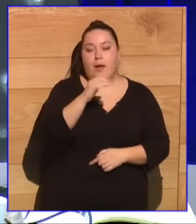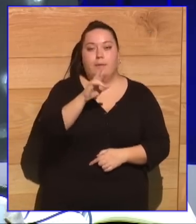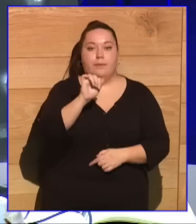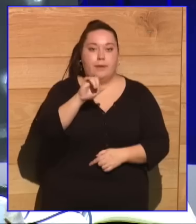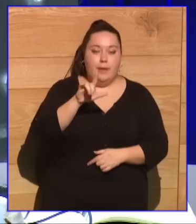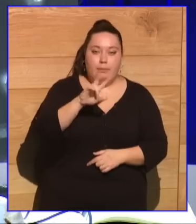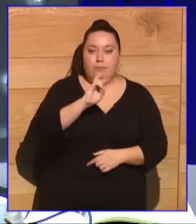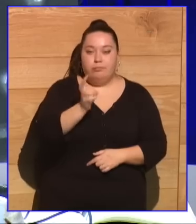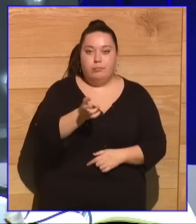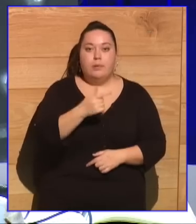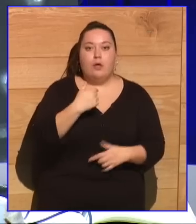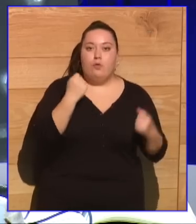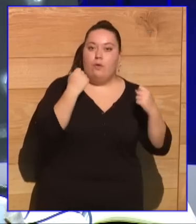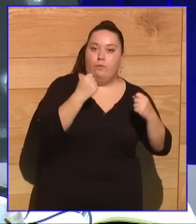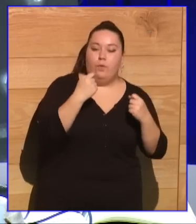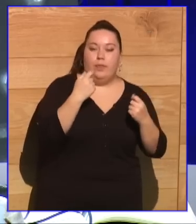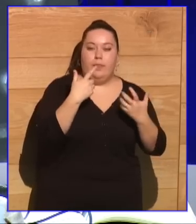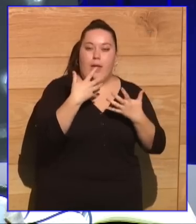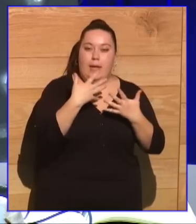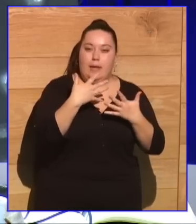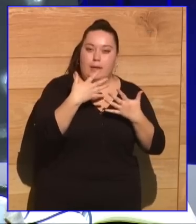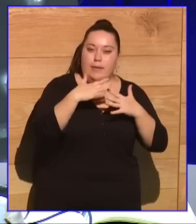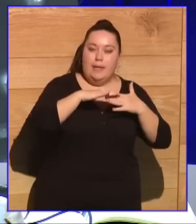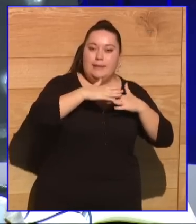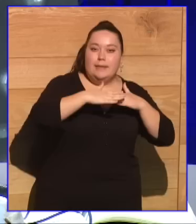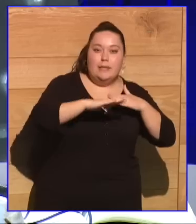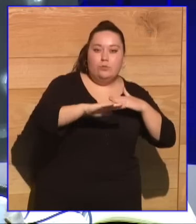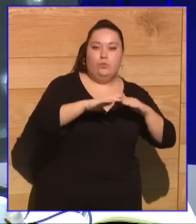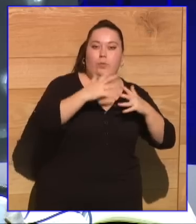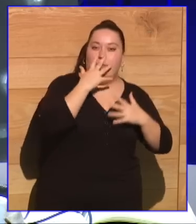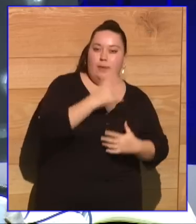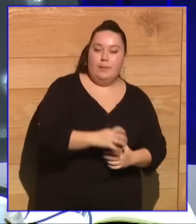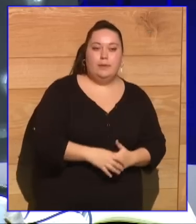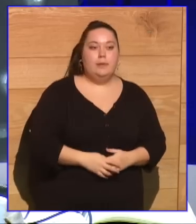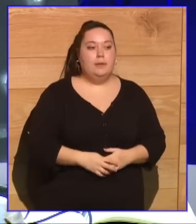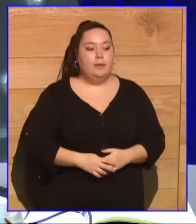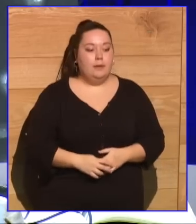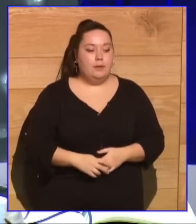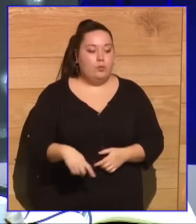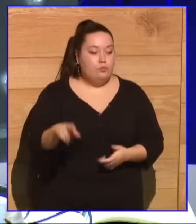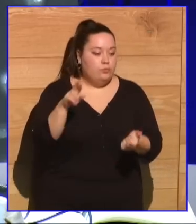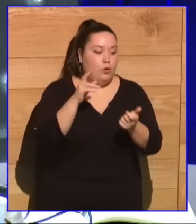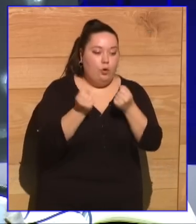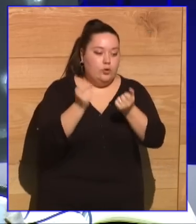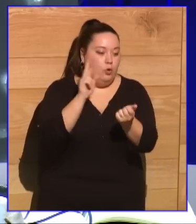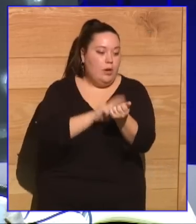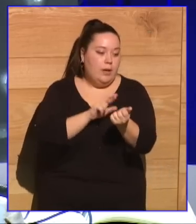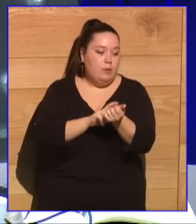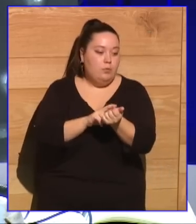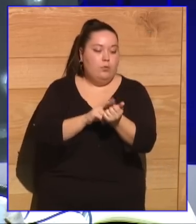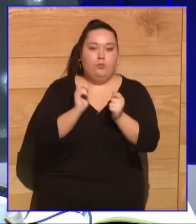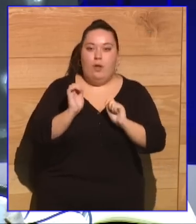que tiene una fuerza y una textura dramática. Recuerdo muchas veces en estos avances con los coches que son con ese ritmo del...